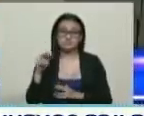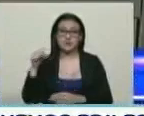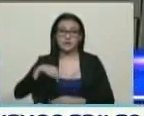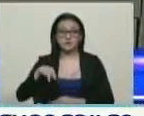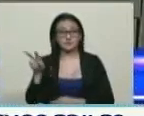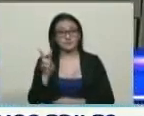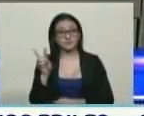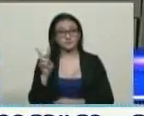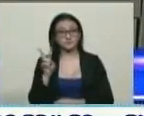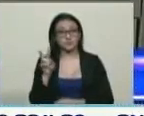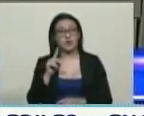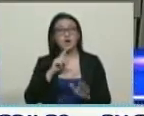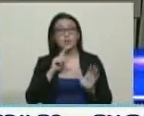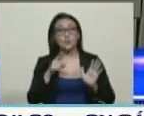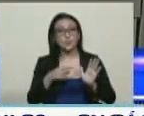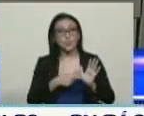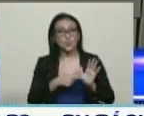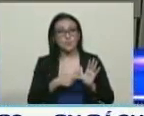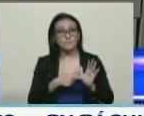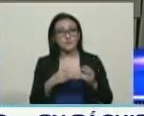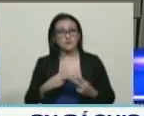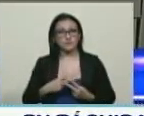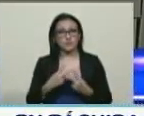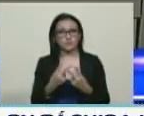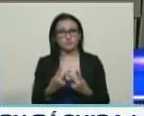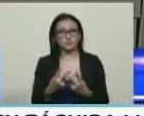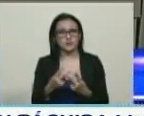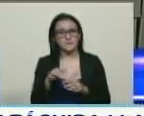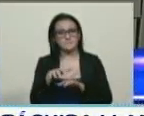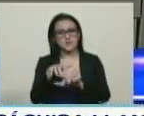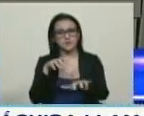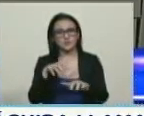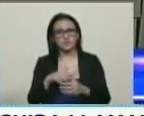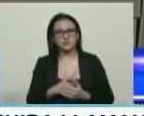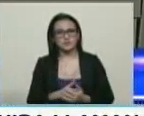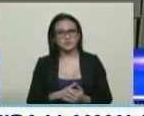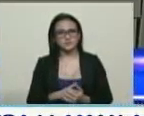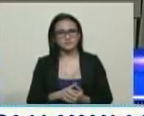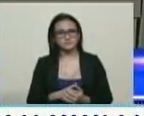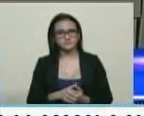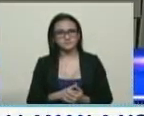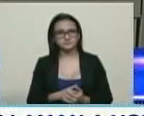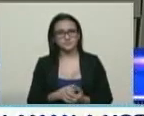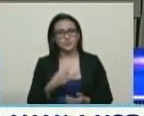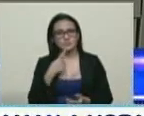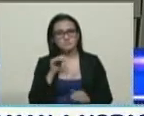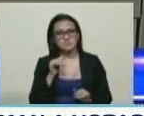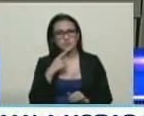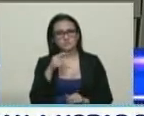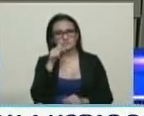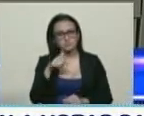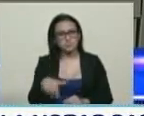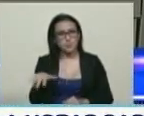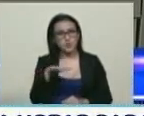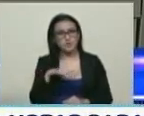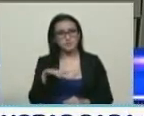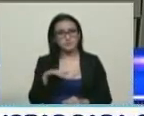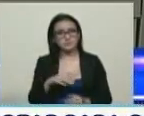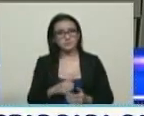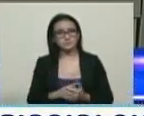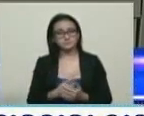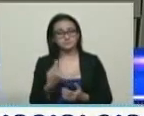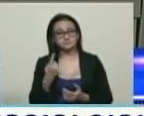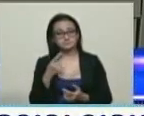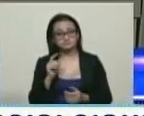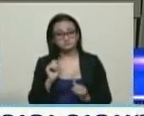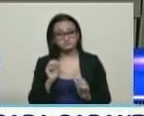Venezuela se cumple en la voluntad de la mayoría, lo que decida nuestro pueblo. Y solamente usted puede